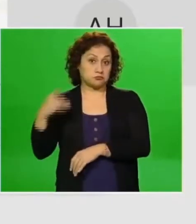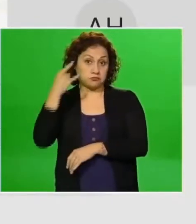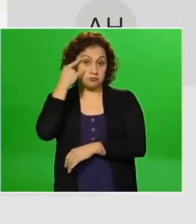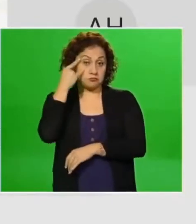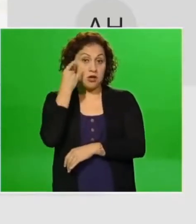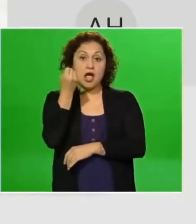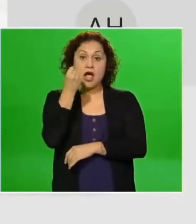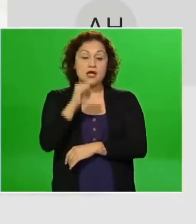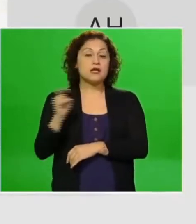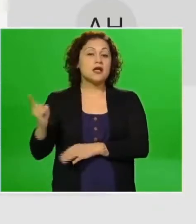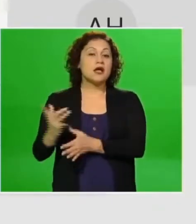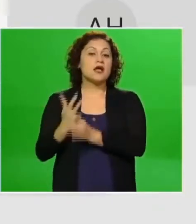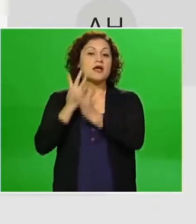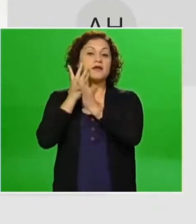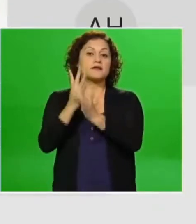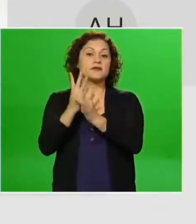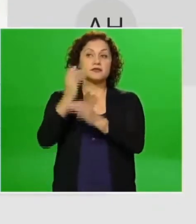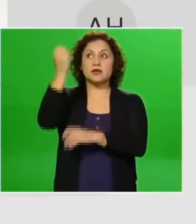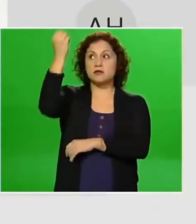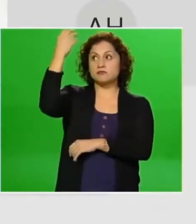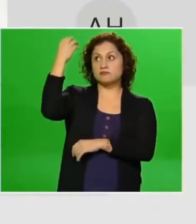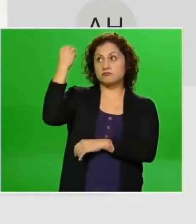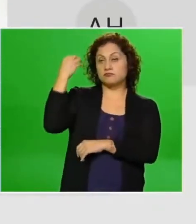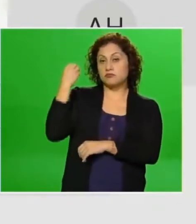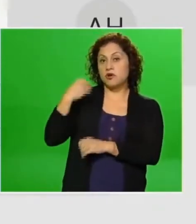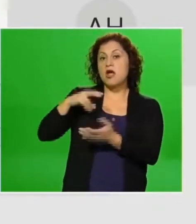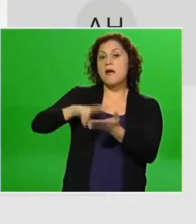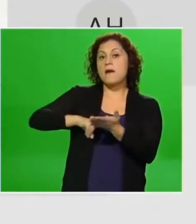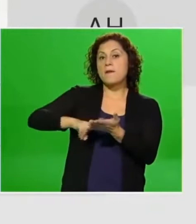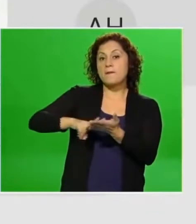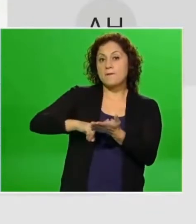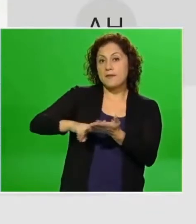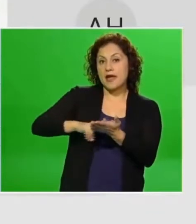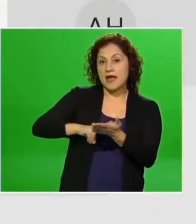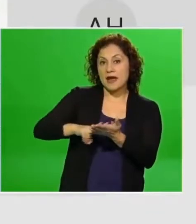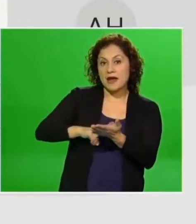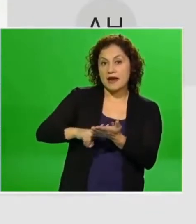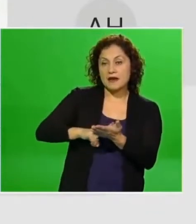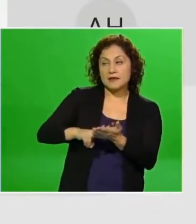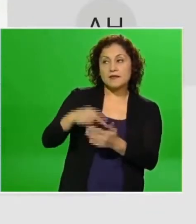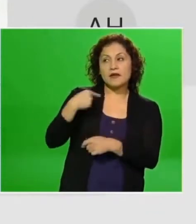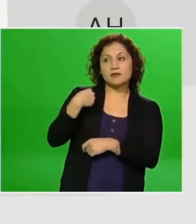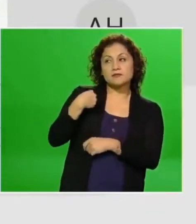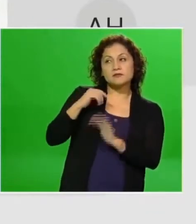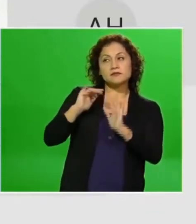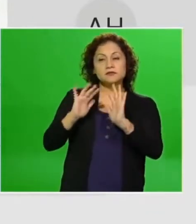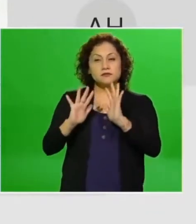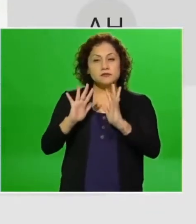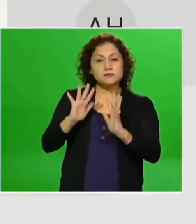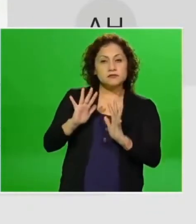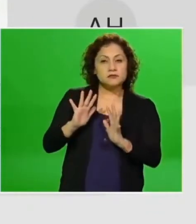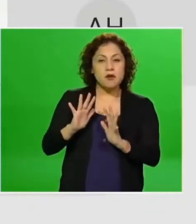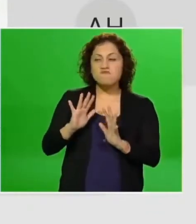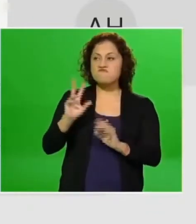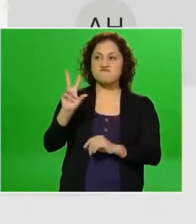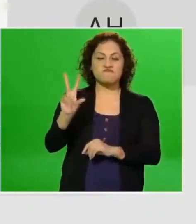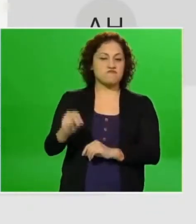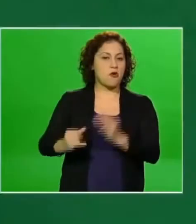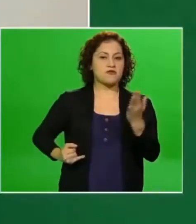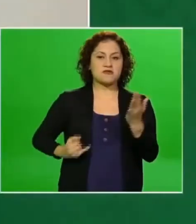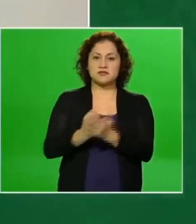el nivel de riesgo verde, porque el lunes entraré nuevamente a un nivel de riesgo amarillo. Por lo tanto,